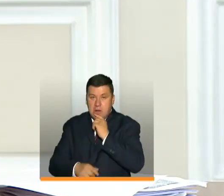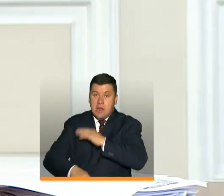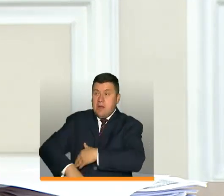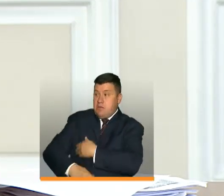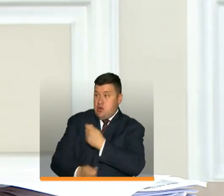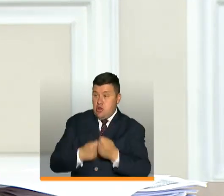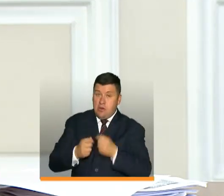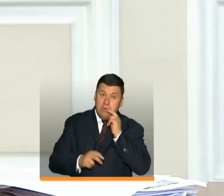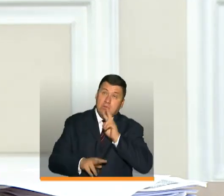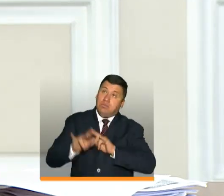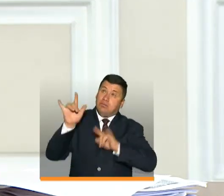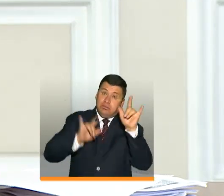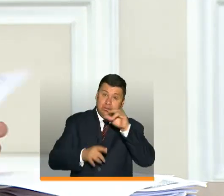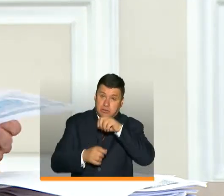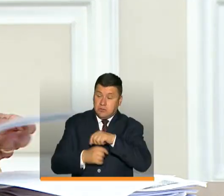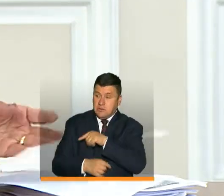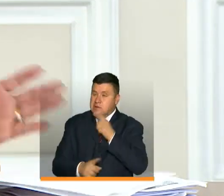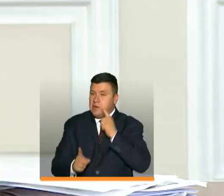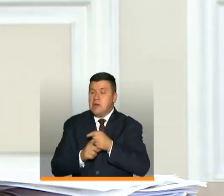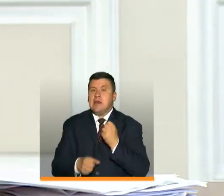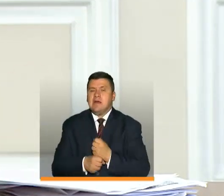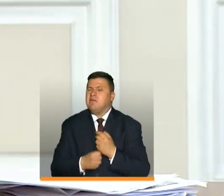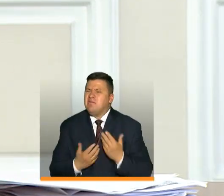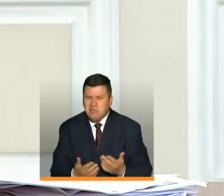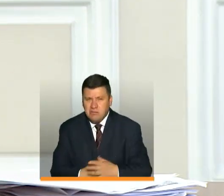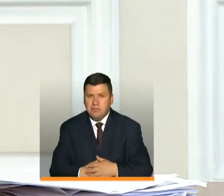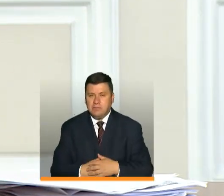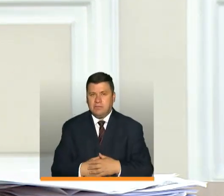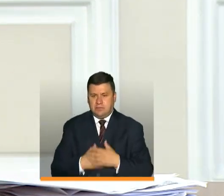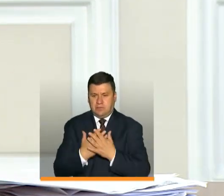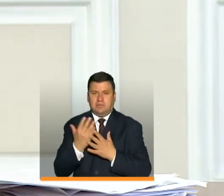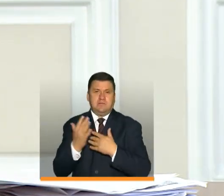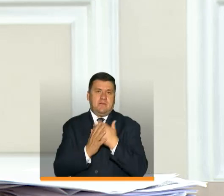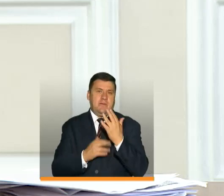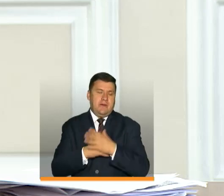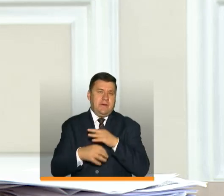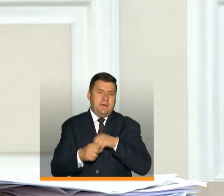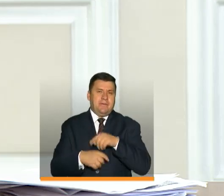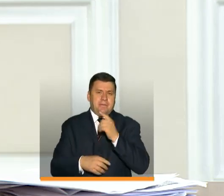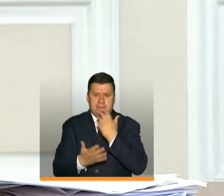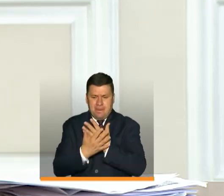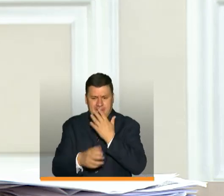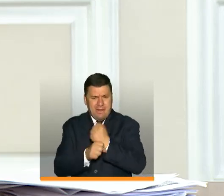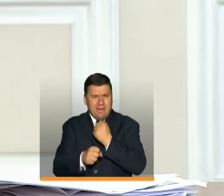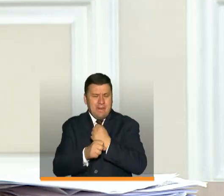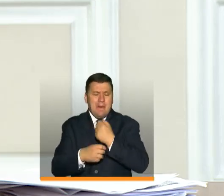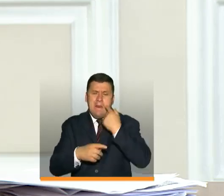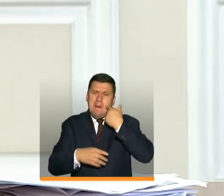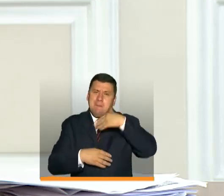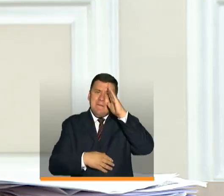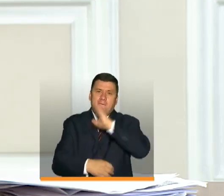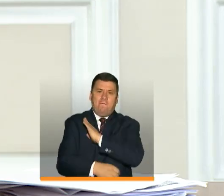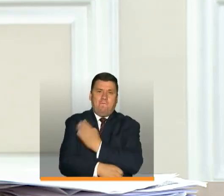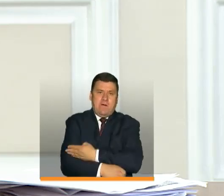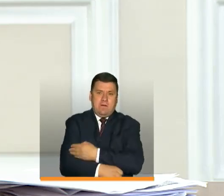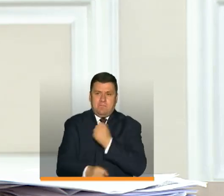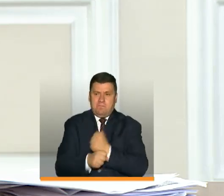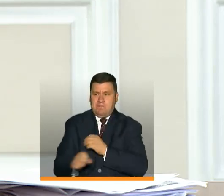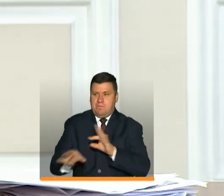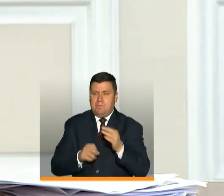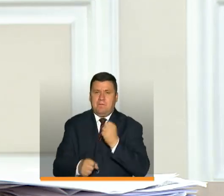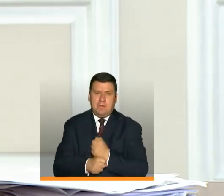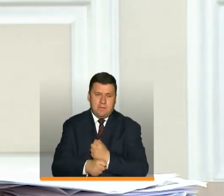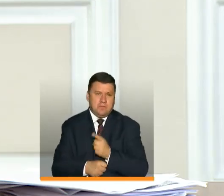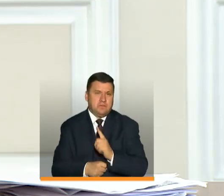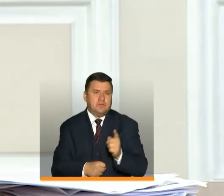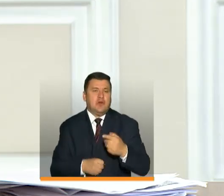Comercio Exterior también, obviamente, nuestro trabajo en las manufacturas, los sectores manufactureros que tienen más potencial en el empleo,